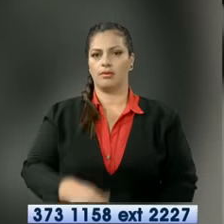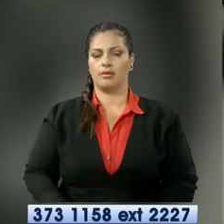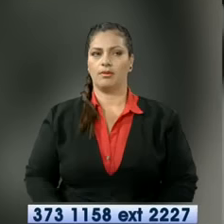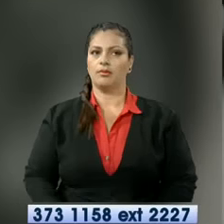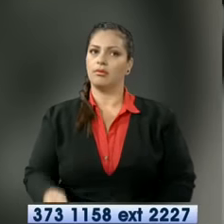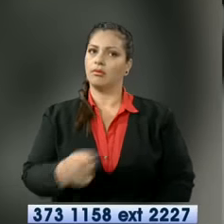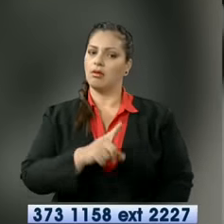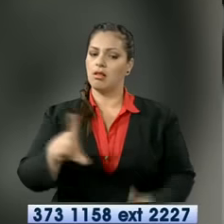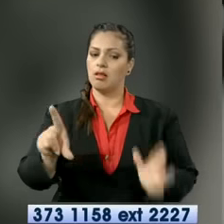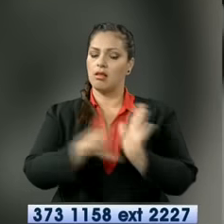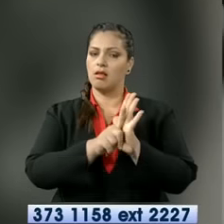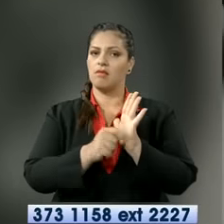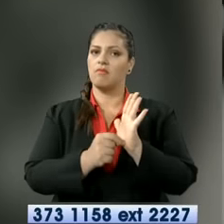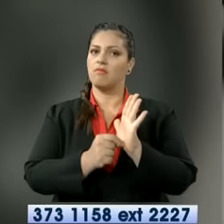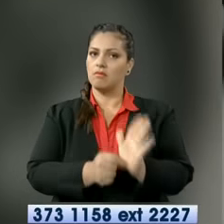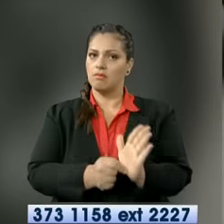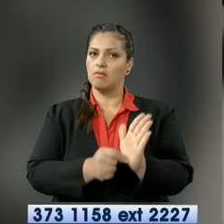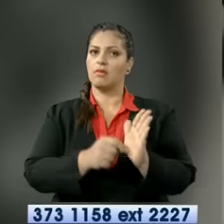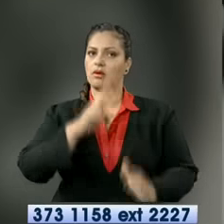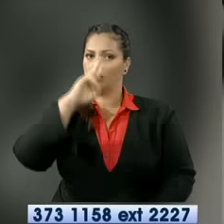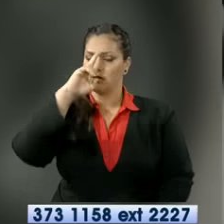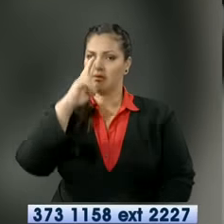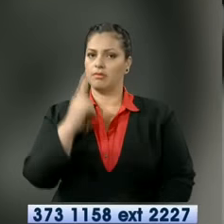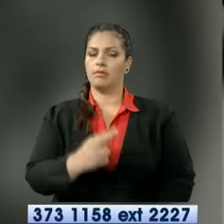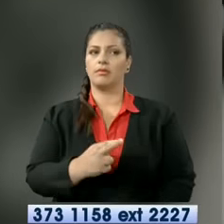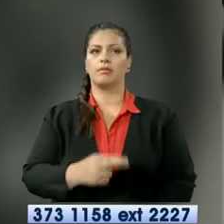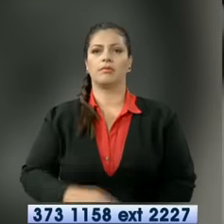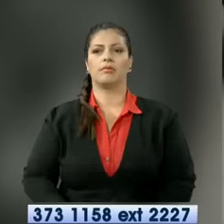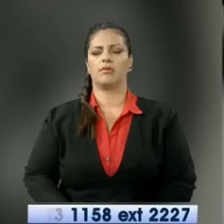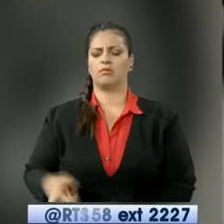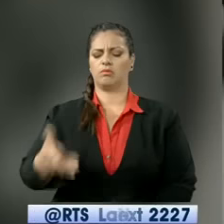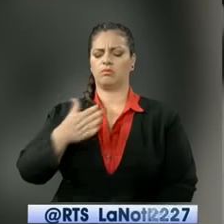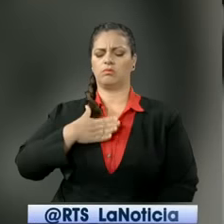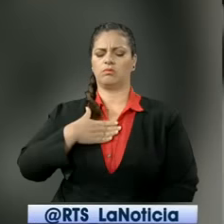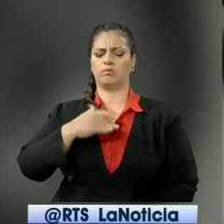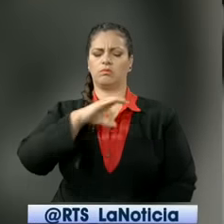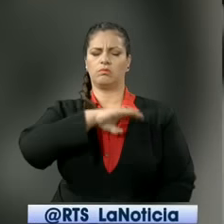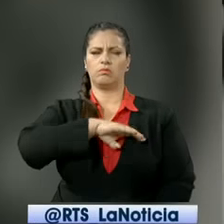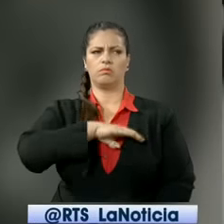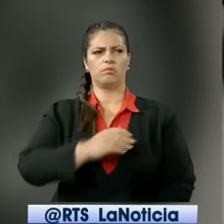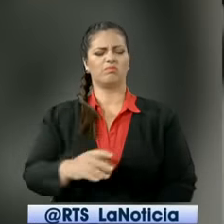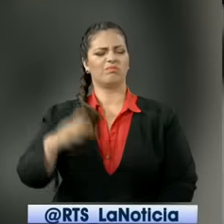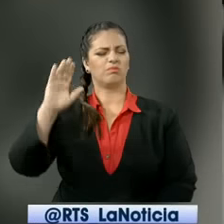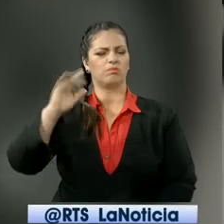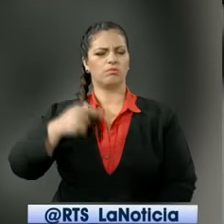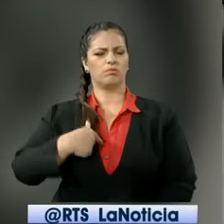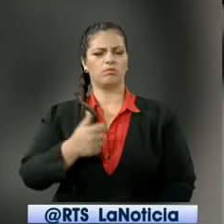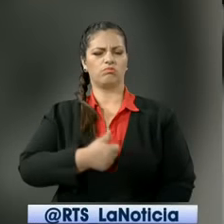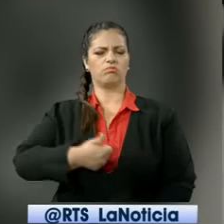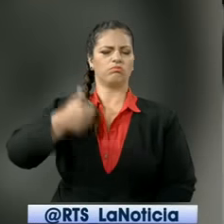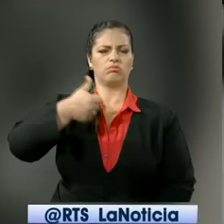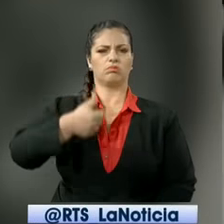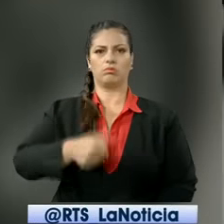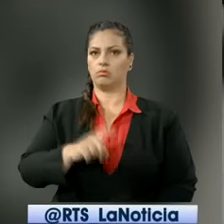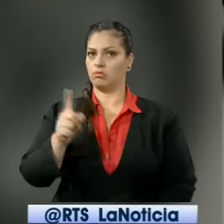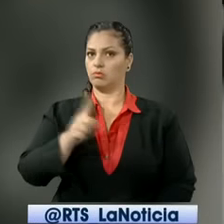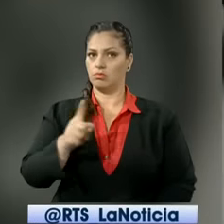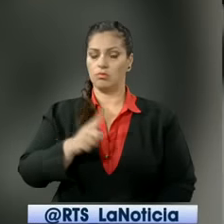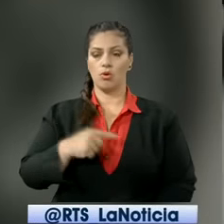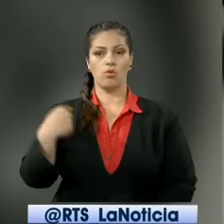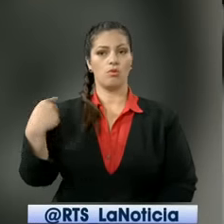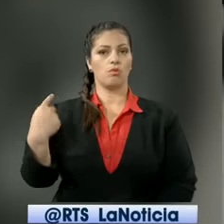ser uniformados no les da patente, no les da patente de corso, no. Ni prerrogativa para hacer lo que les venga en gana, por Luisa, favor. Ante la ley todos somos iguales. Claro que todos sí. Todos